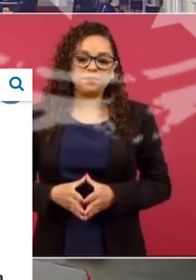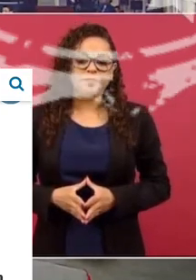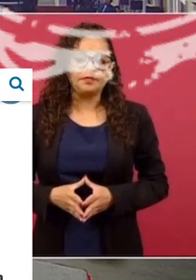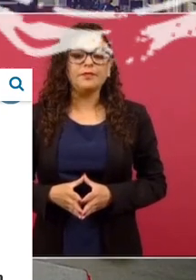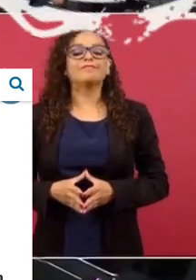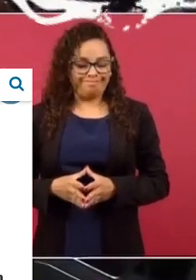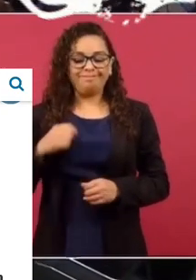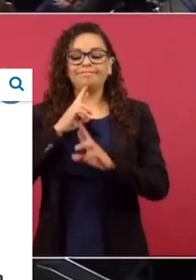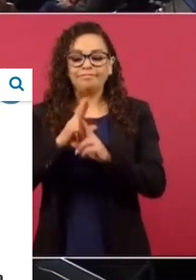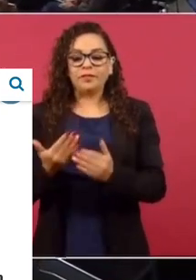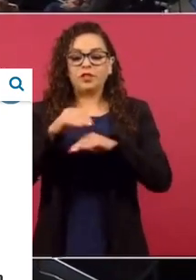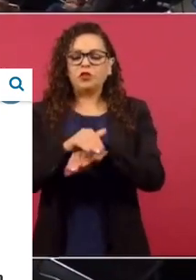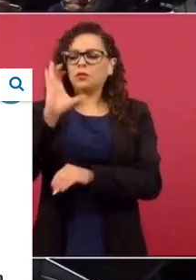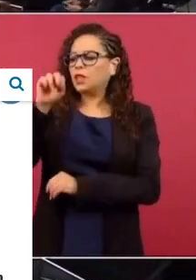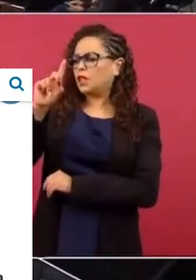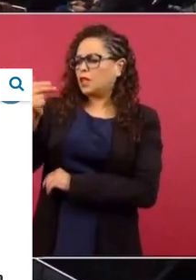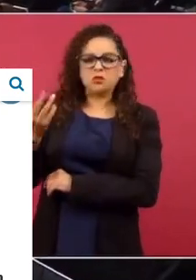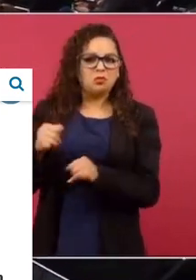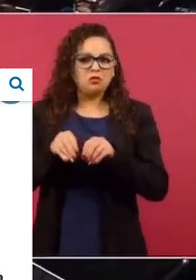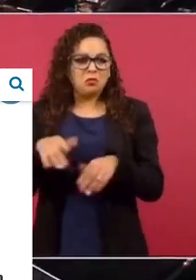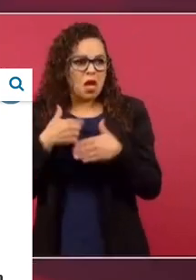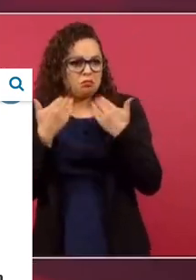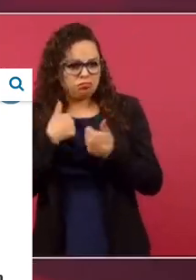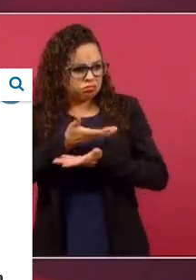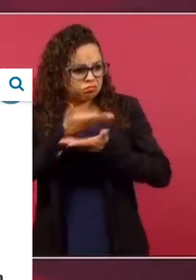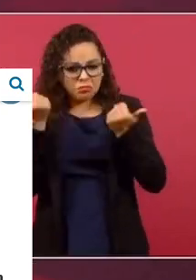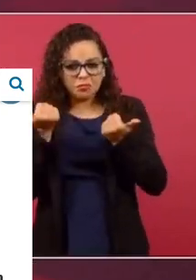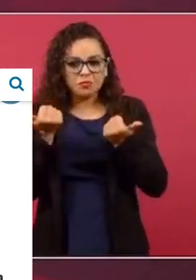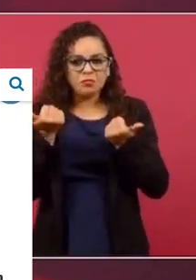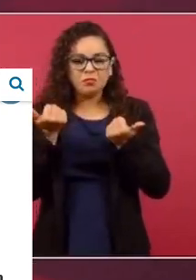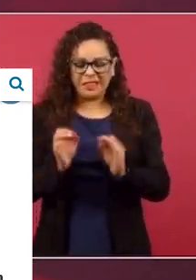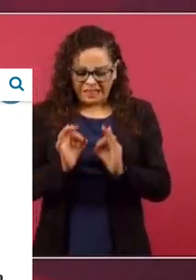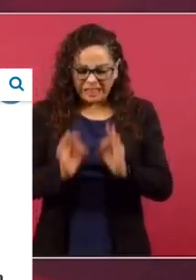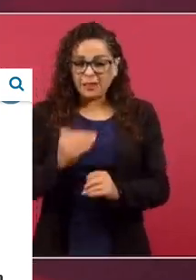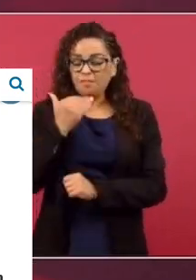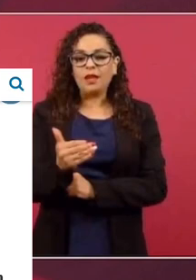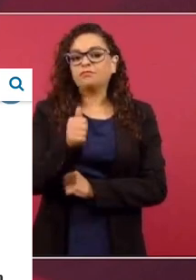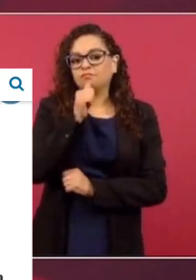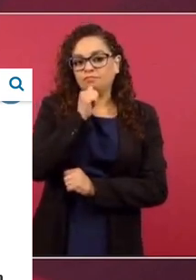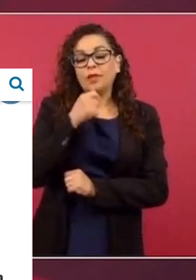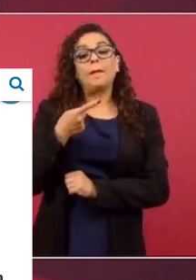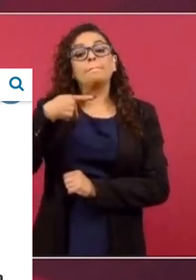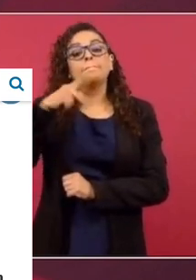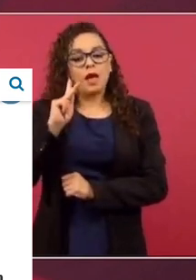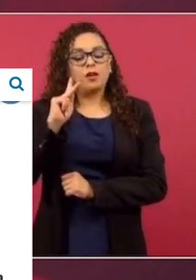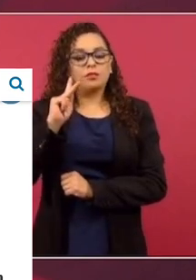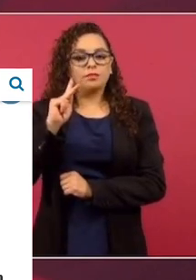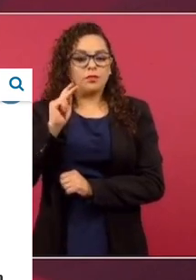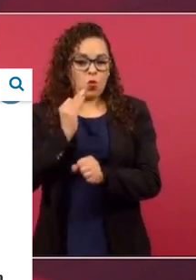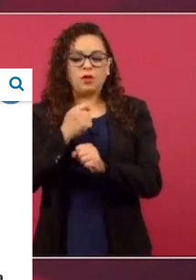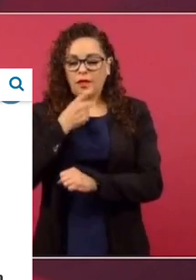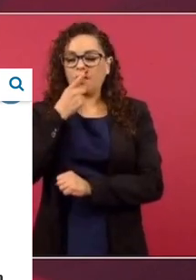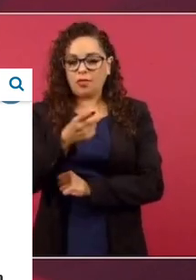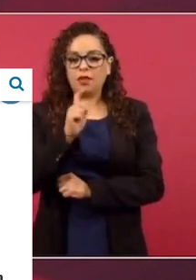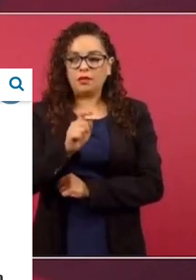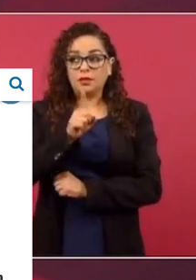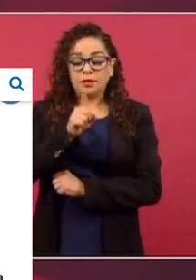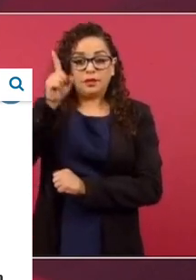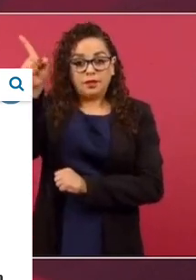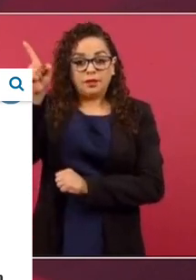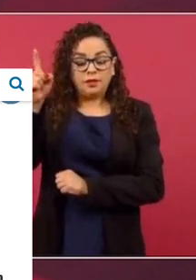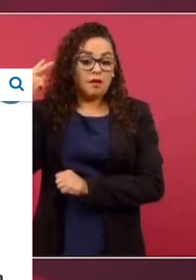Acerca de los derechos humanos no tengo información puntual. Lo que sí puedo decir es de que mis paisanos